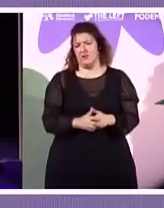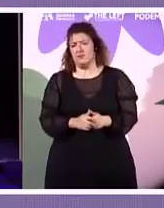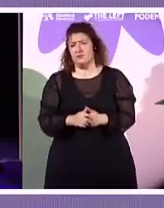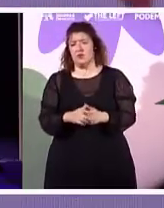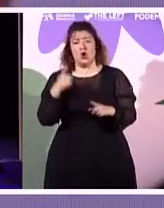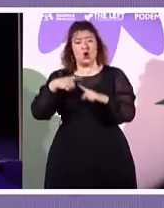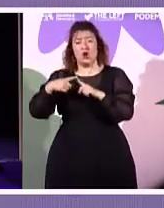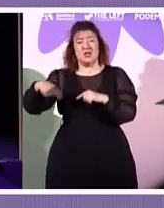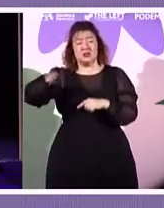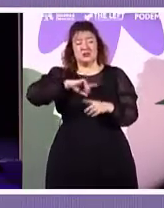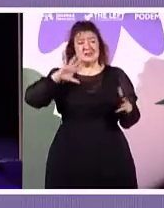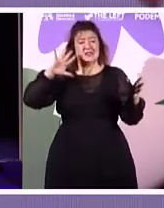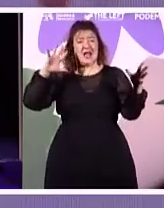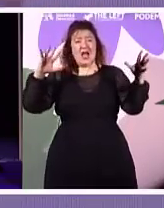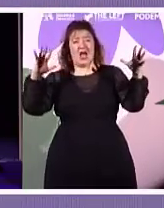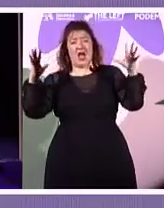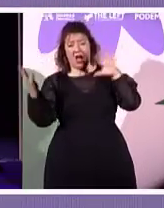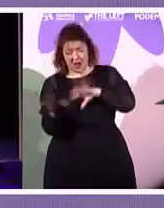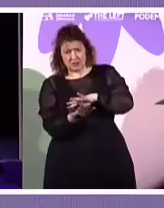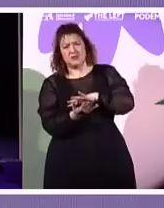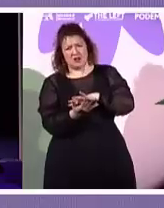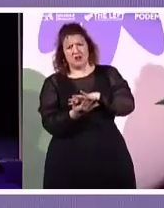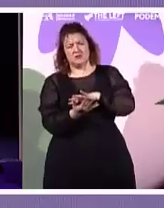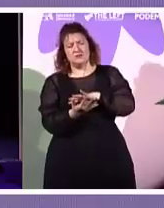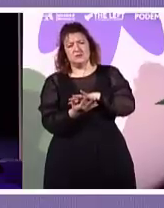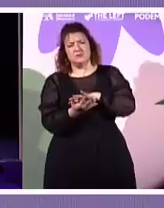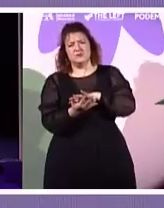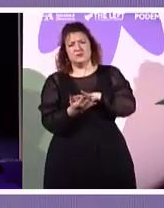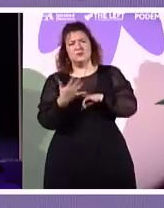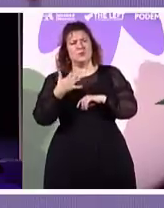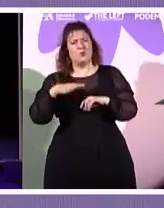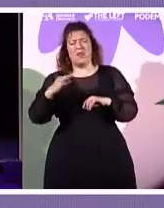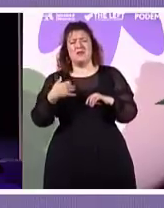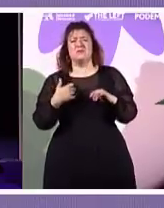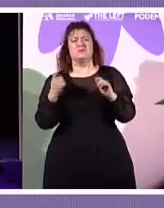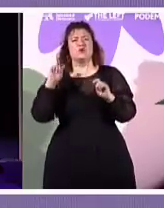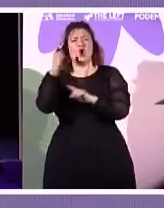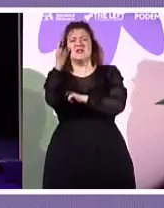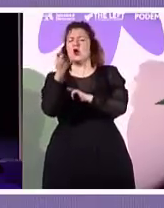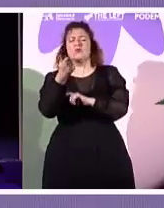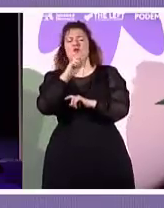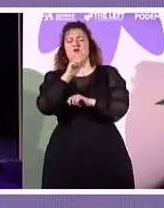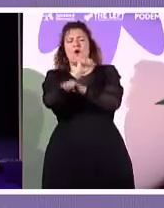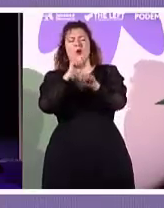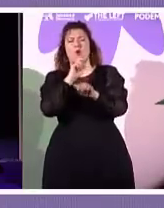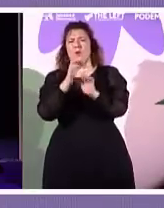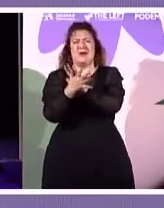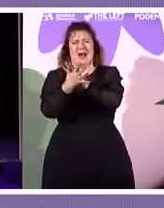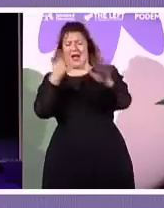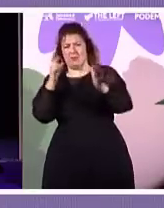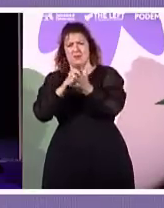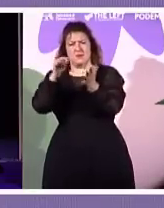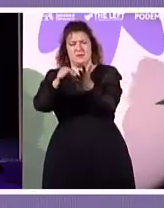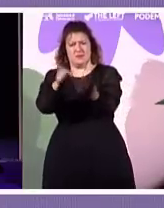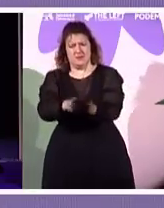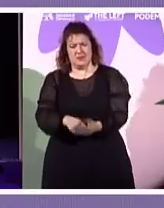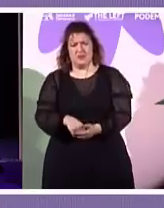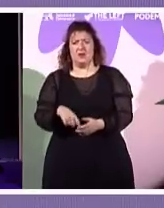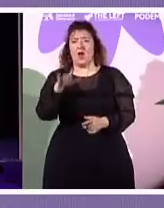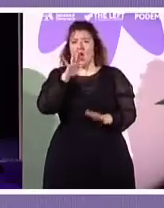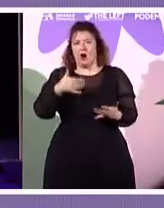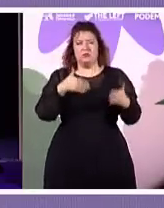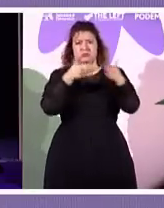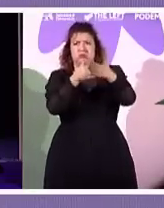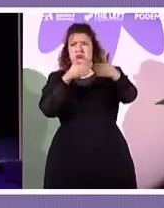estamos consiguiendo estén conseguidas aún más rápido y aún con más firmeza y sin tantas